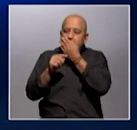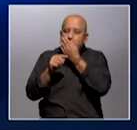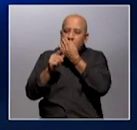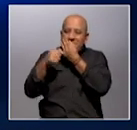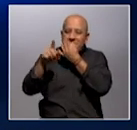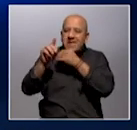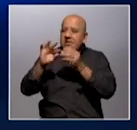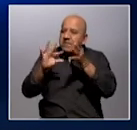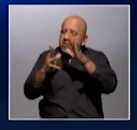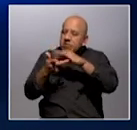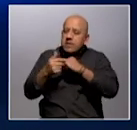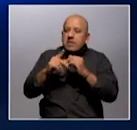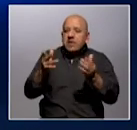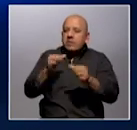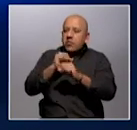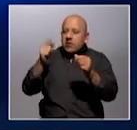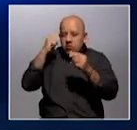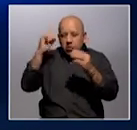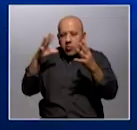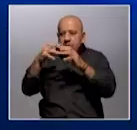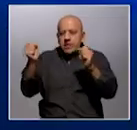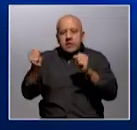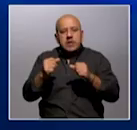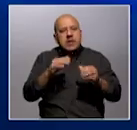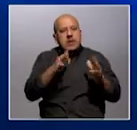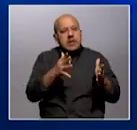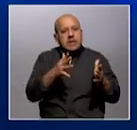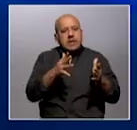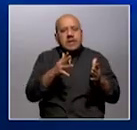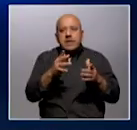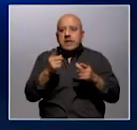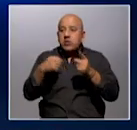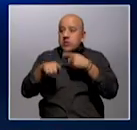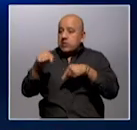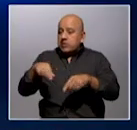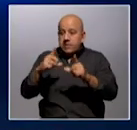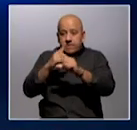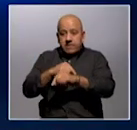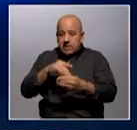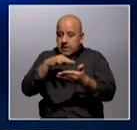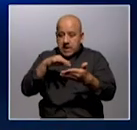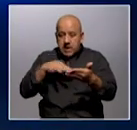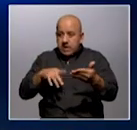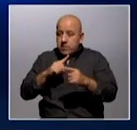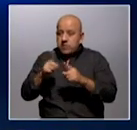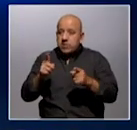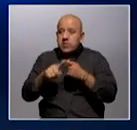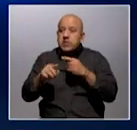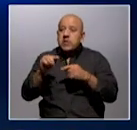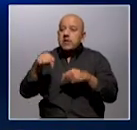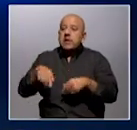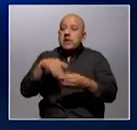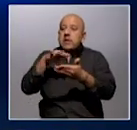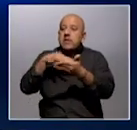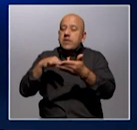amigable para el lector muy amigable y capaz entonces no lo termine este libro los tengo voy leyendo otros libros y este